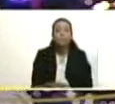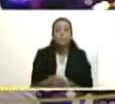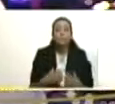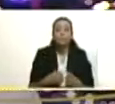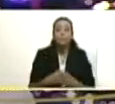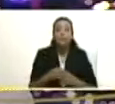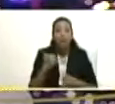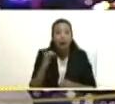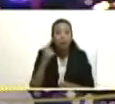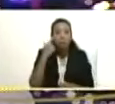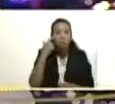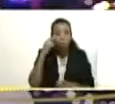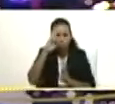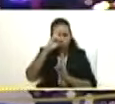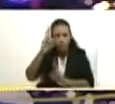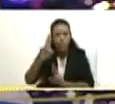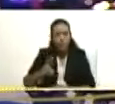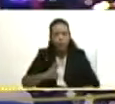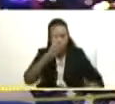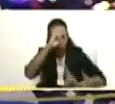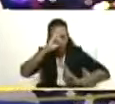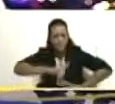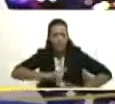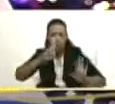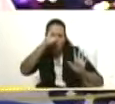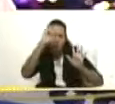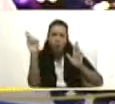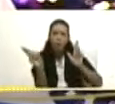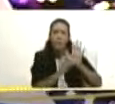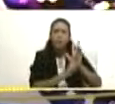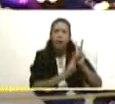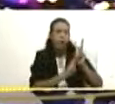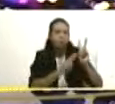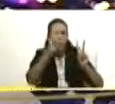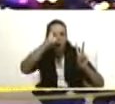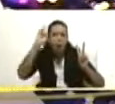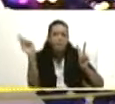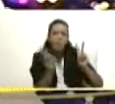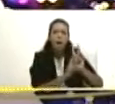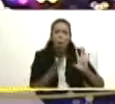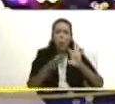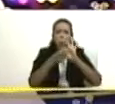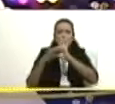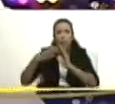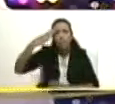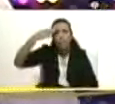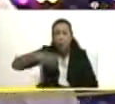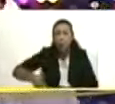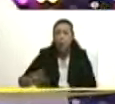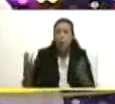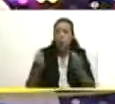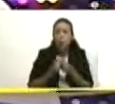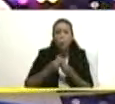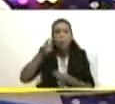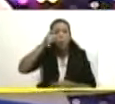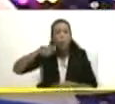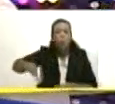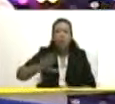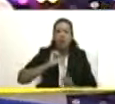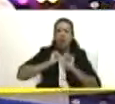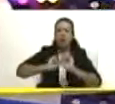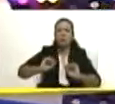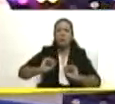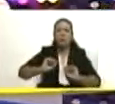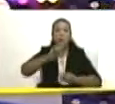Y tenemos que hacerla respetar. En unión nacional, en unión cívico-militar. Y repudiar